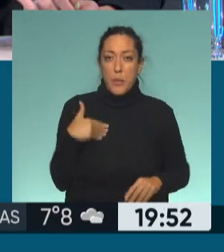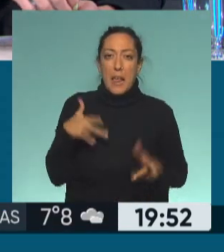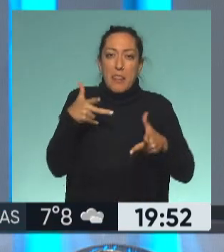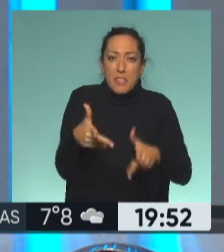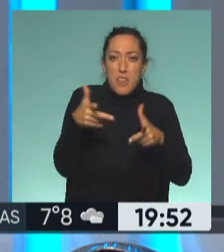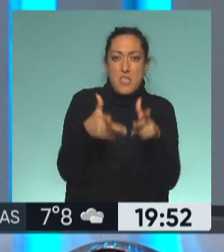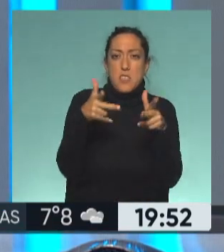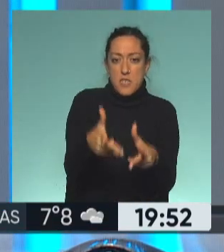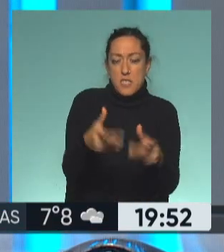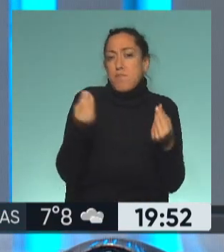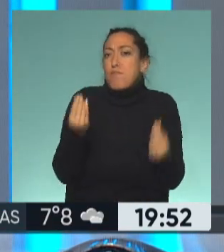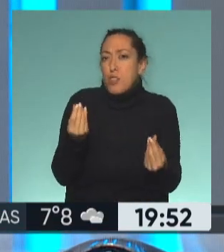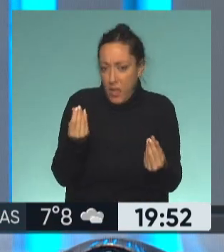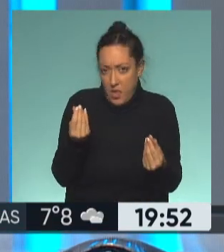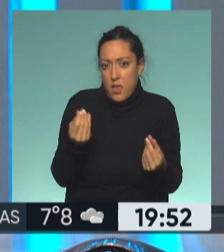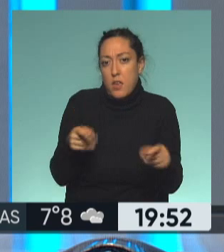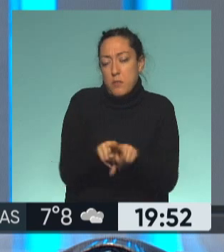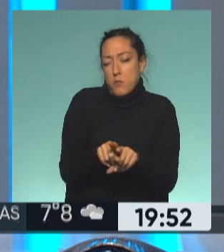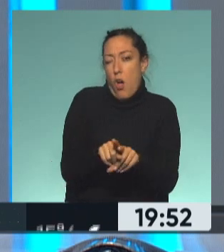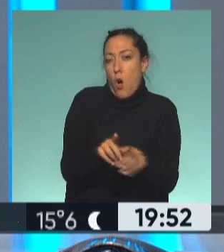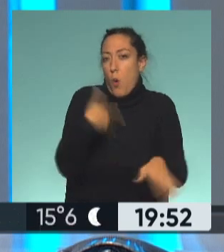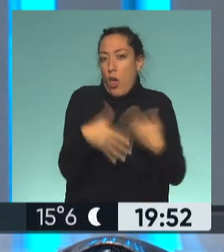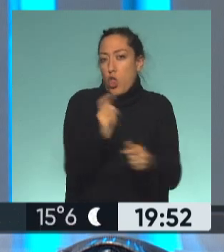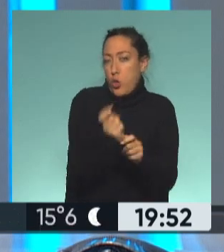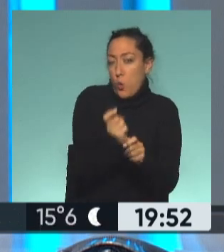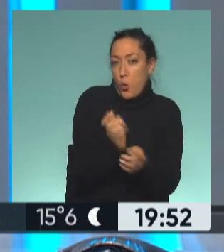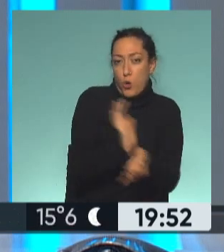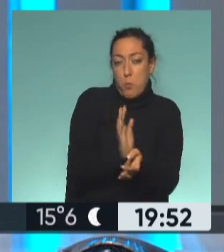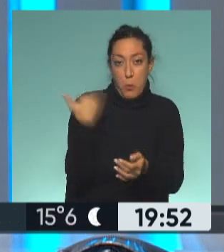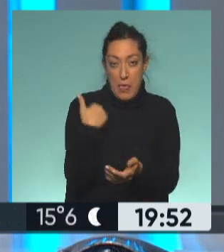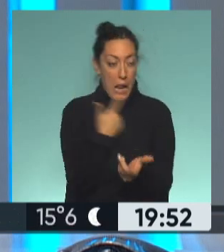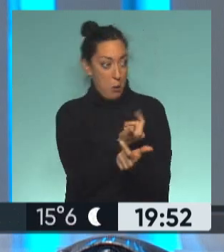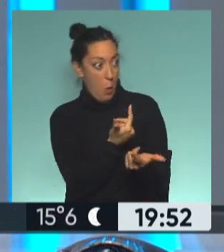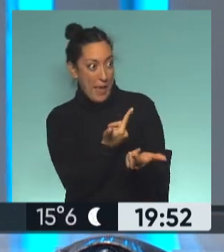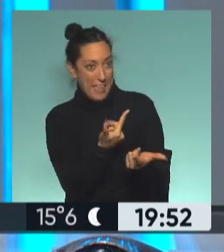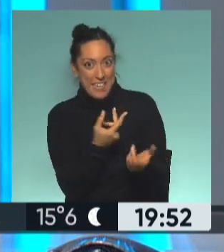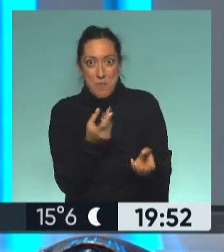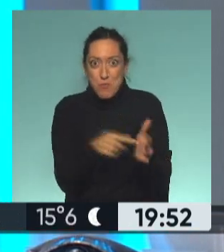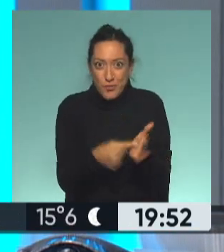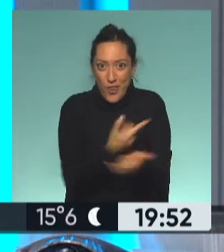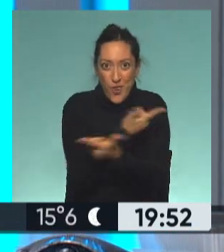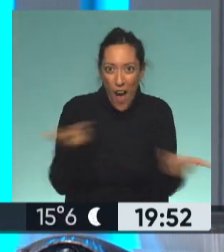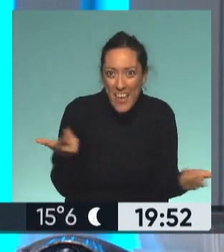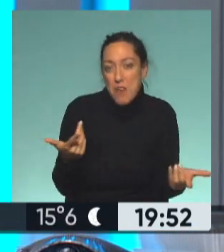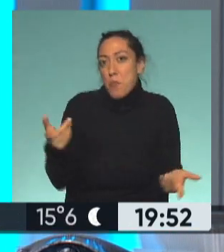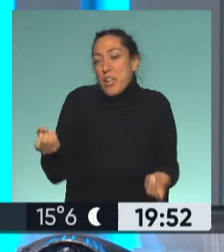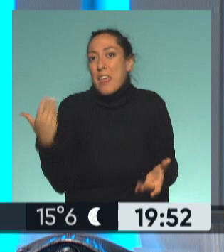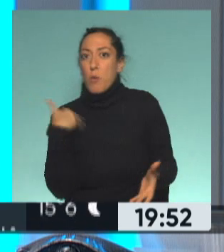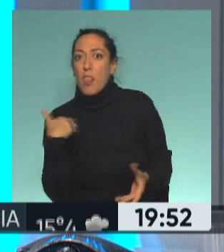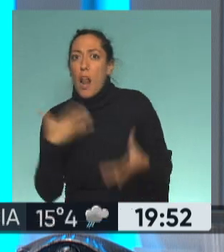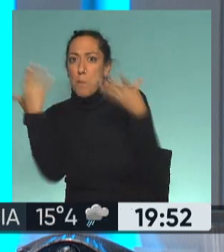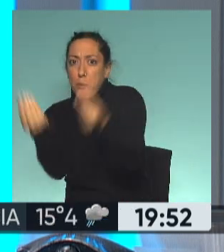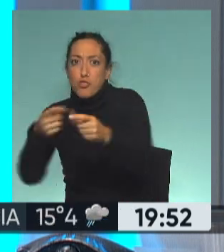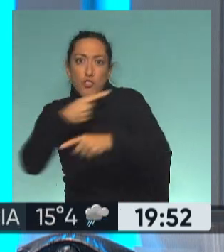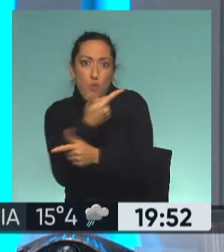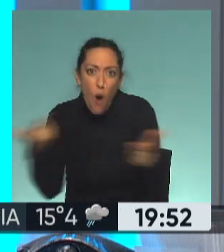eso porque en las cartas del truco no tiene cartas. Le No, pero la dieron pregunta mal, que yo quiero porque no hacerles- mide, porque no tiene un lugar para